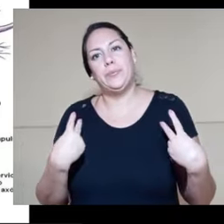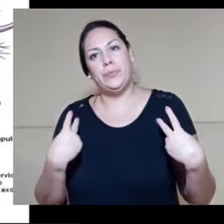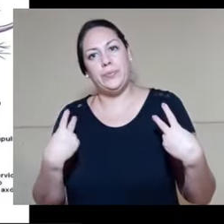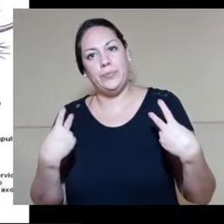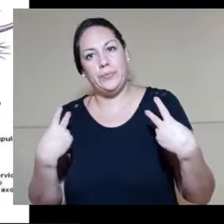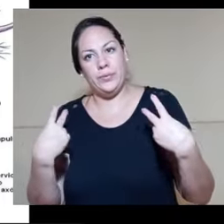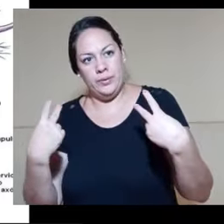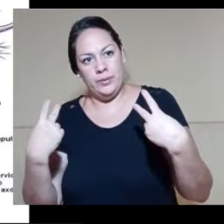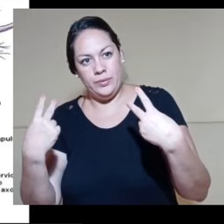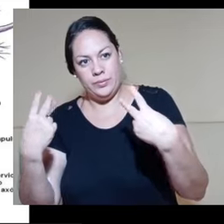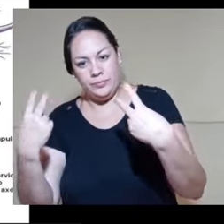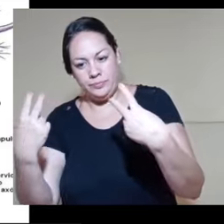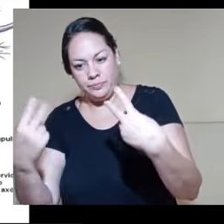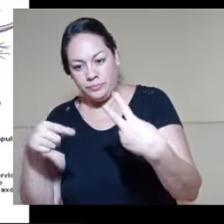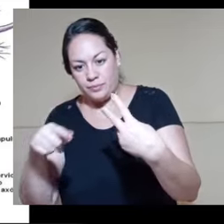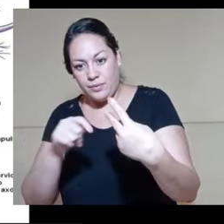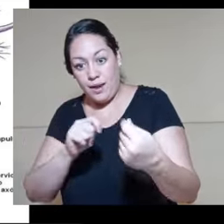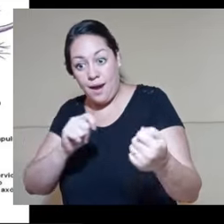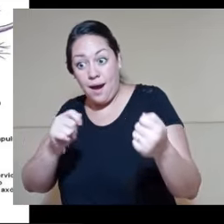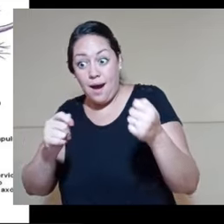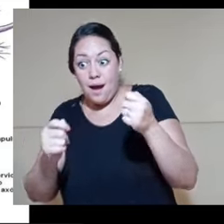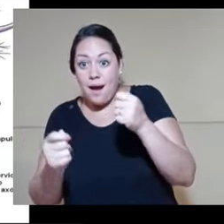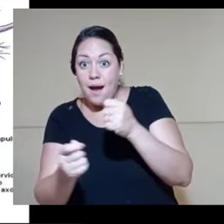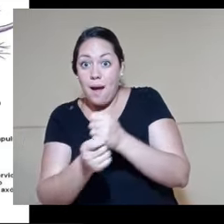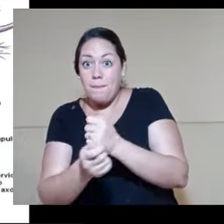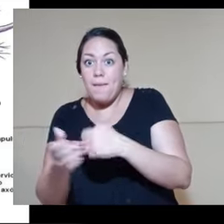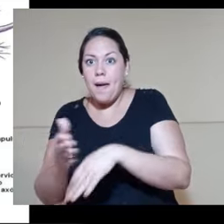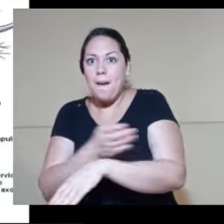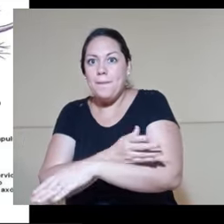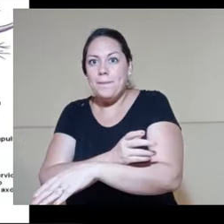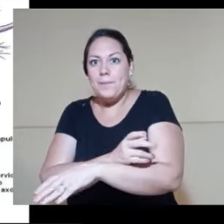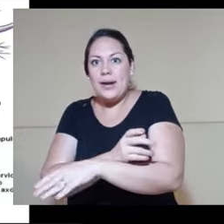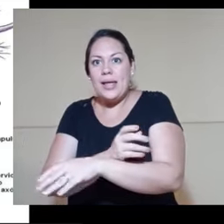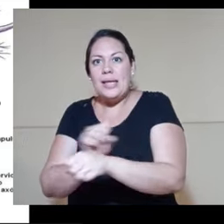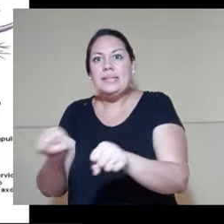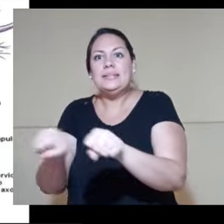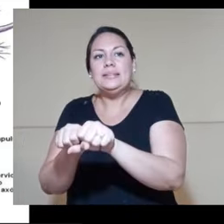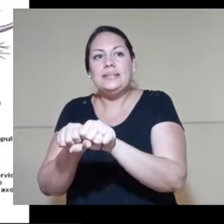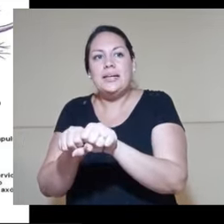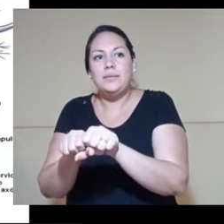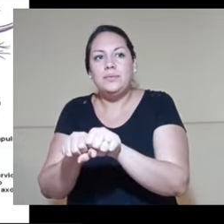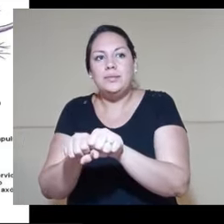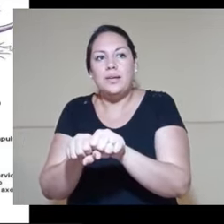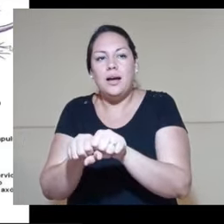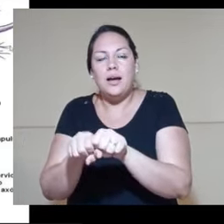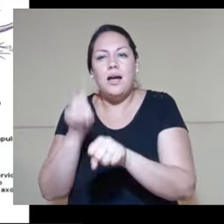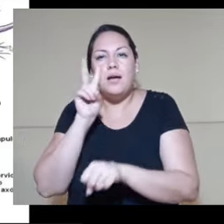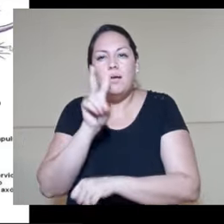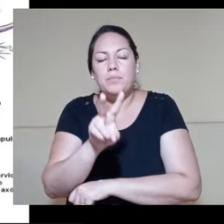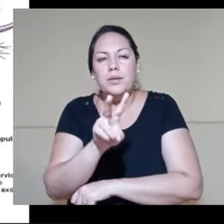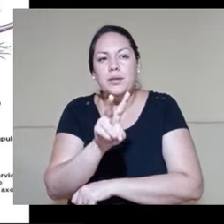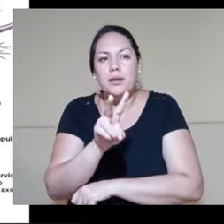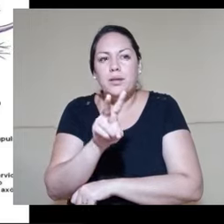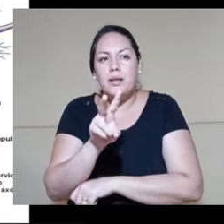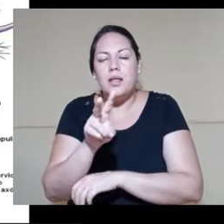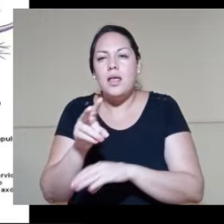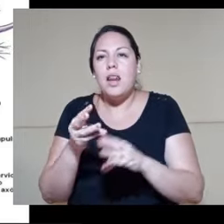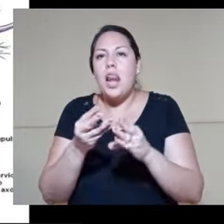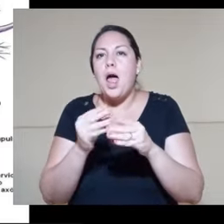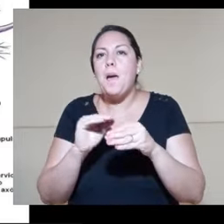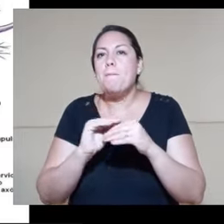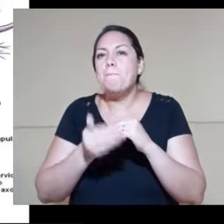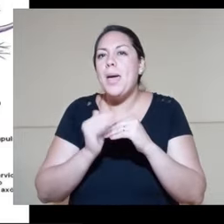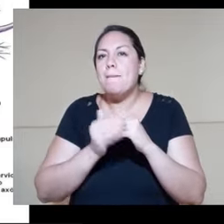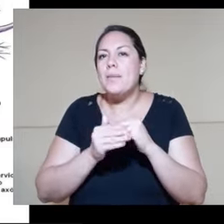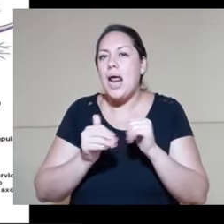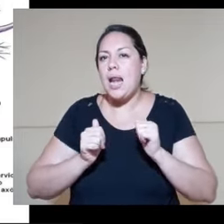Para comunicarle lo que está pasando a la otra. Y esta se transforma también en presináptica y vuelve a hacer lo mismo. Si lo vemos